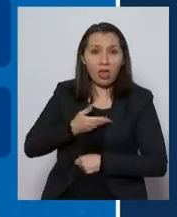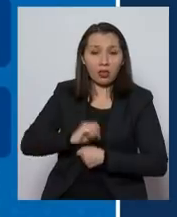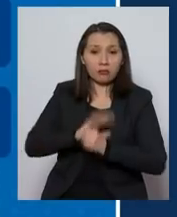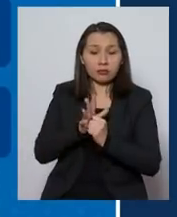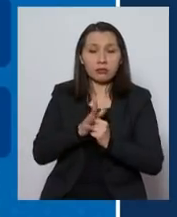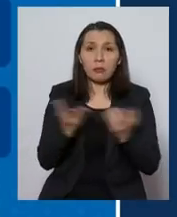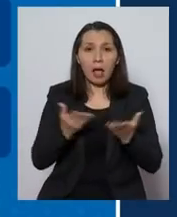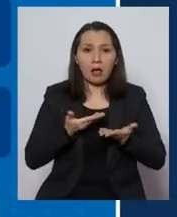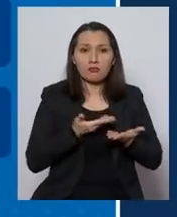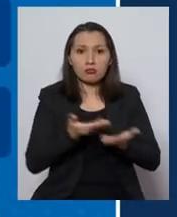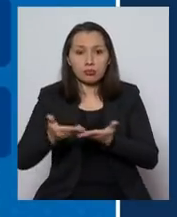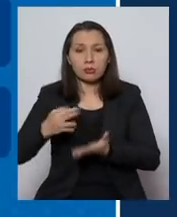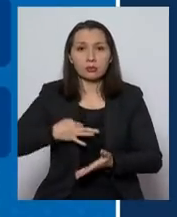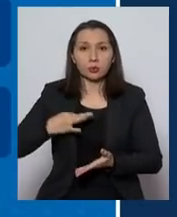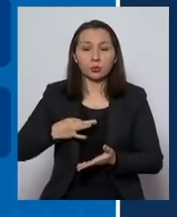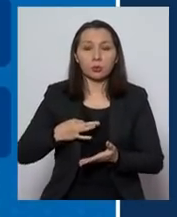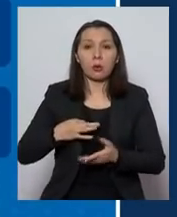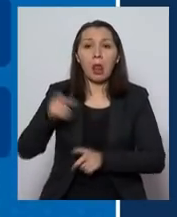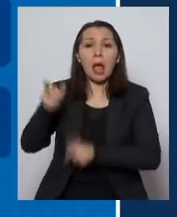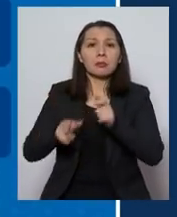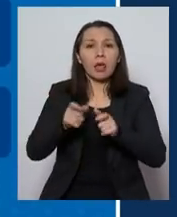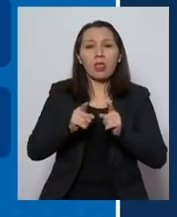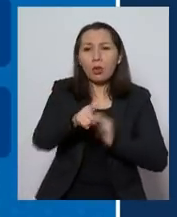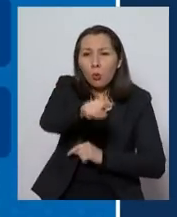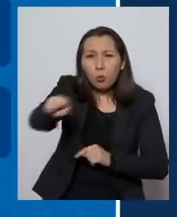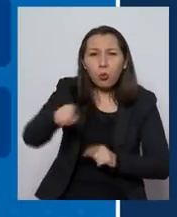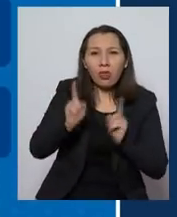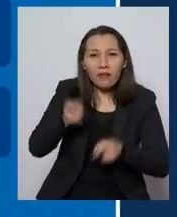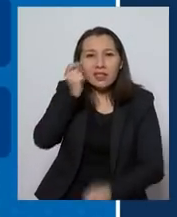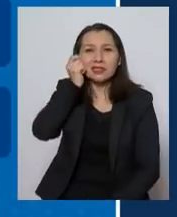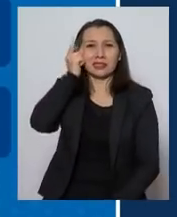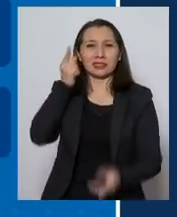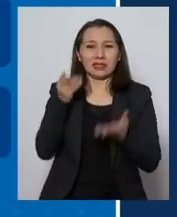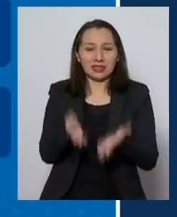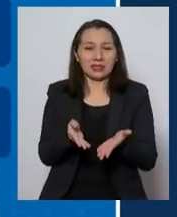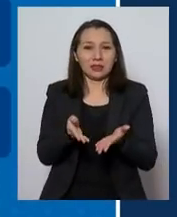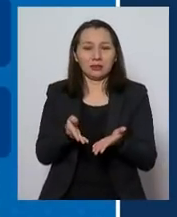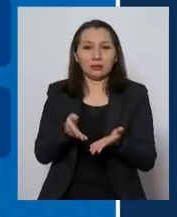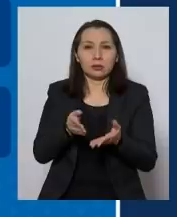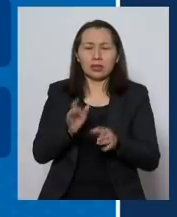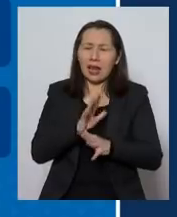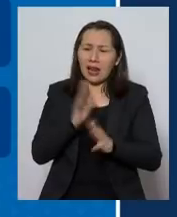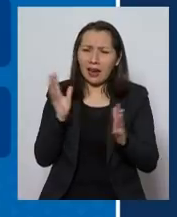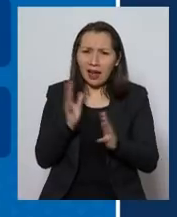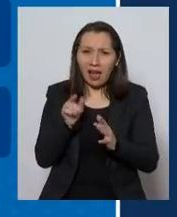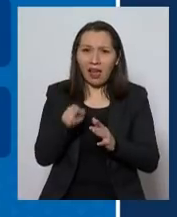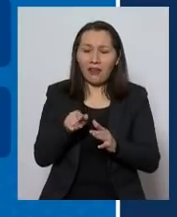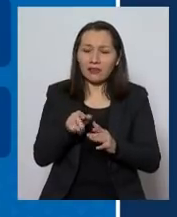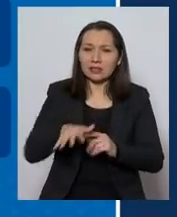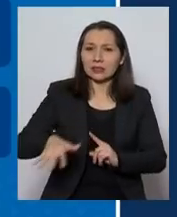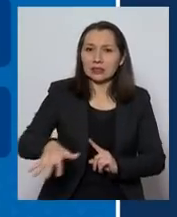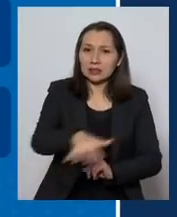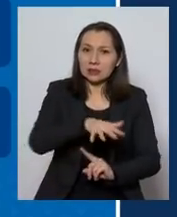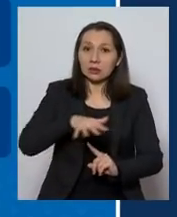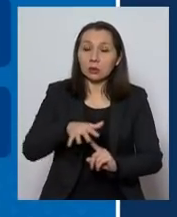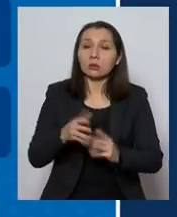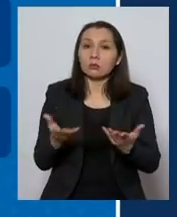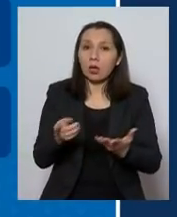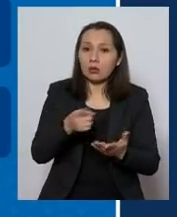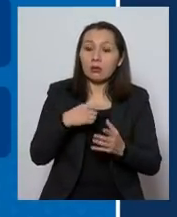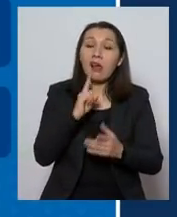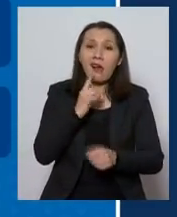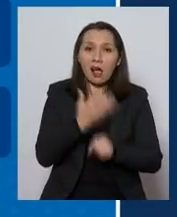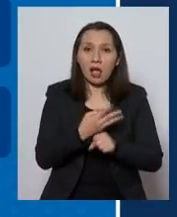la ciudadanía. Y la ciudadanía tiene que entender eso, tiene que entender la gravedad de la situación y por la cual